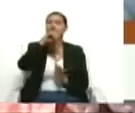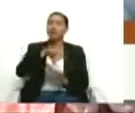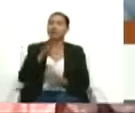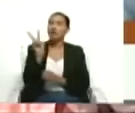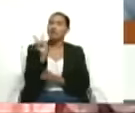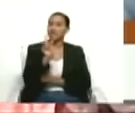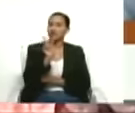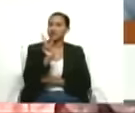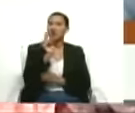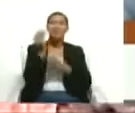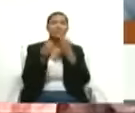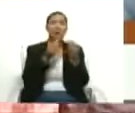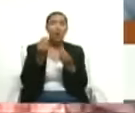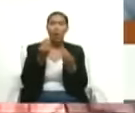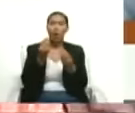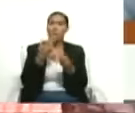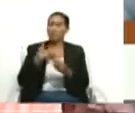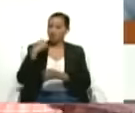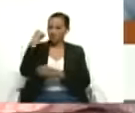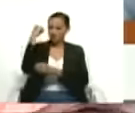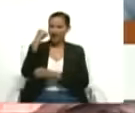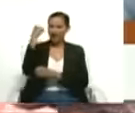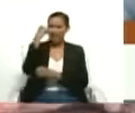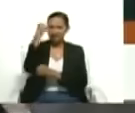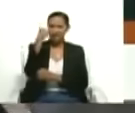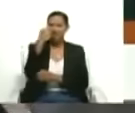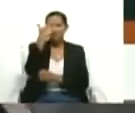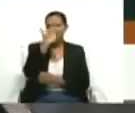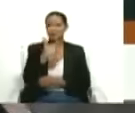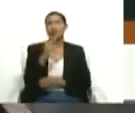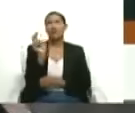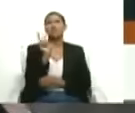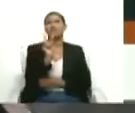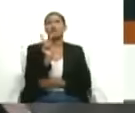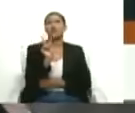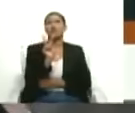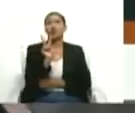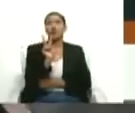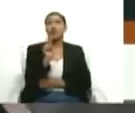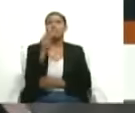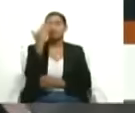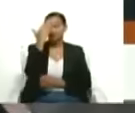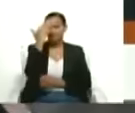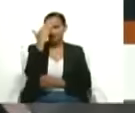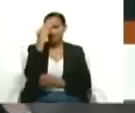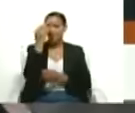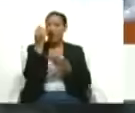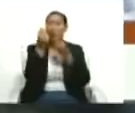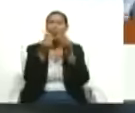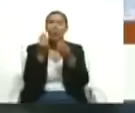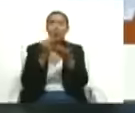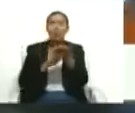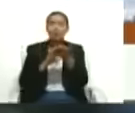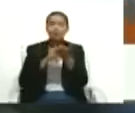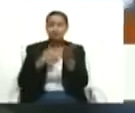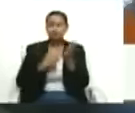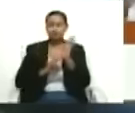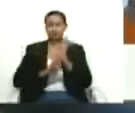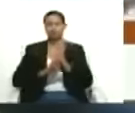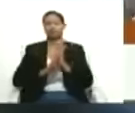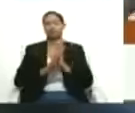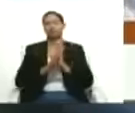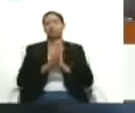ser un pueblo valiente, valeroso, que supera y que se crece frente a las